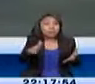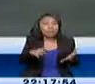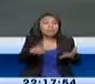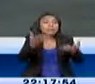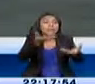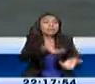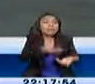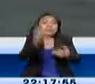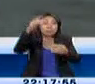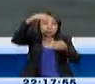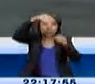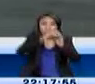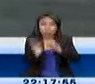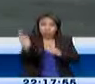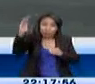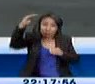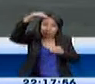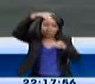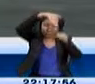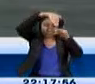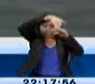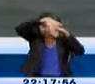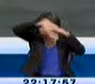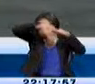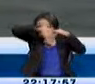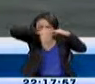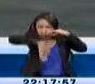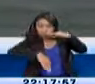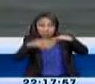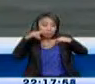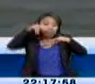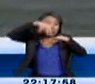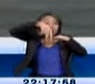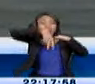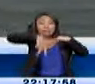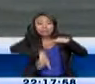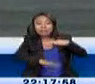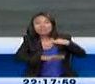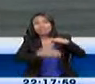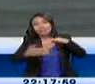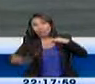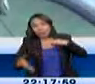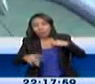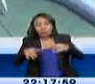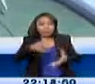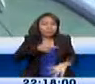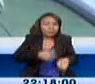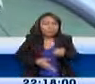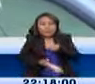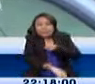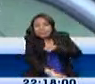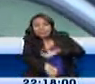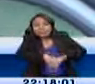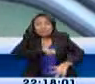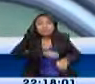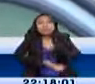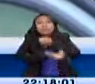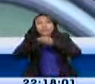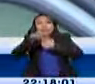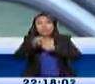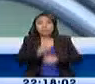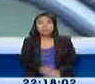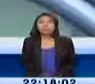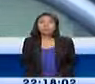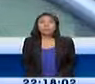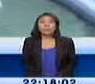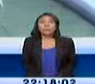una profunda quebrada. La operación se cumplió la mañana de lunes, cerca de las 6:30, con la ayuda de